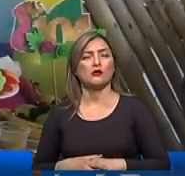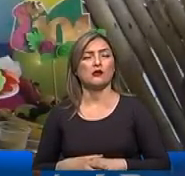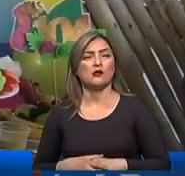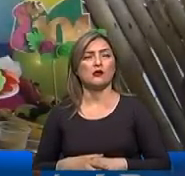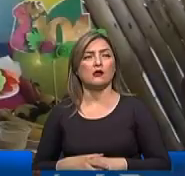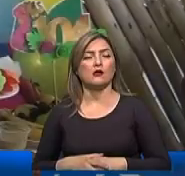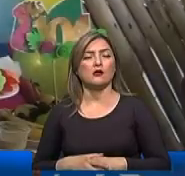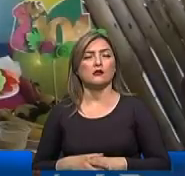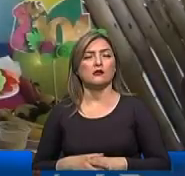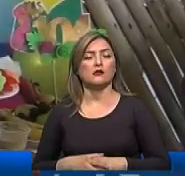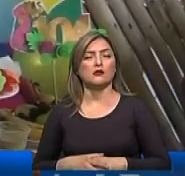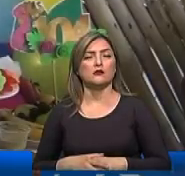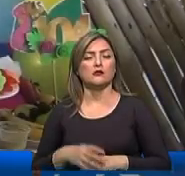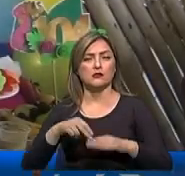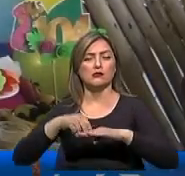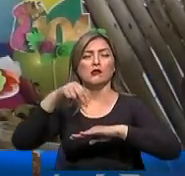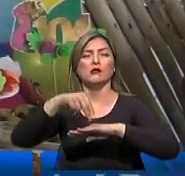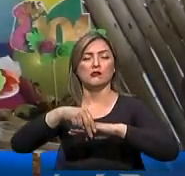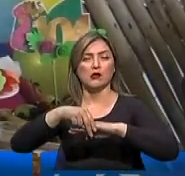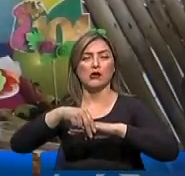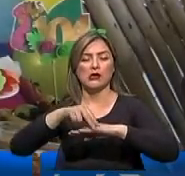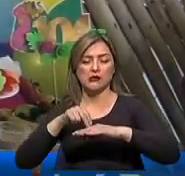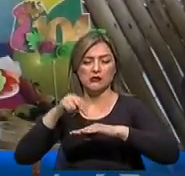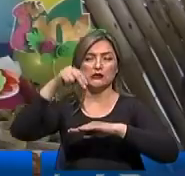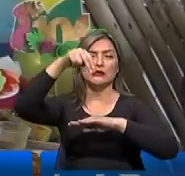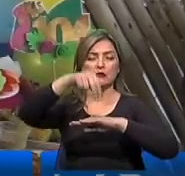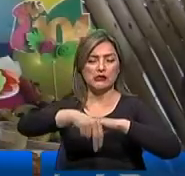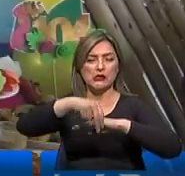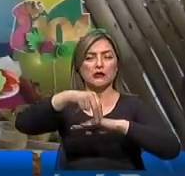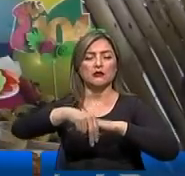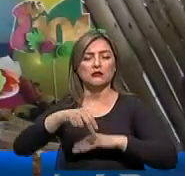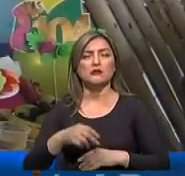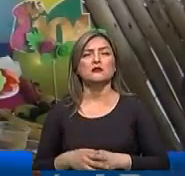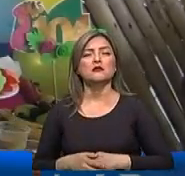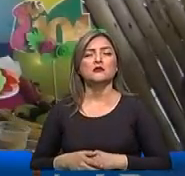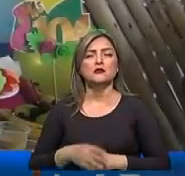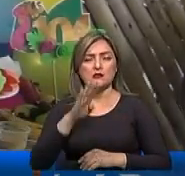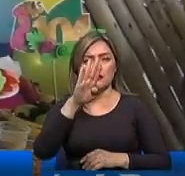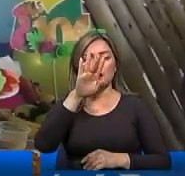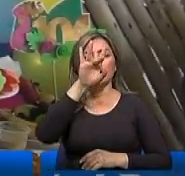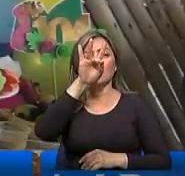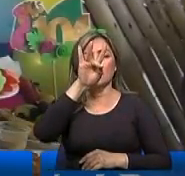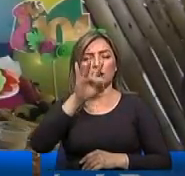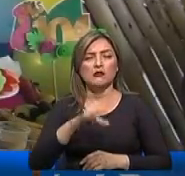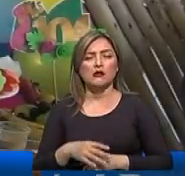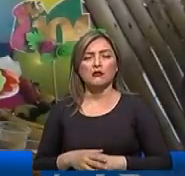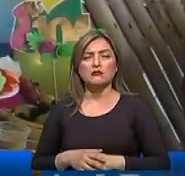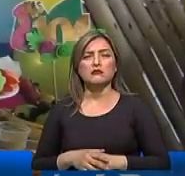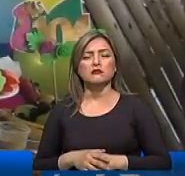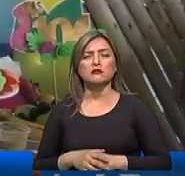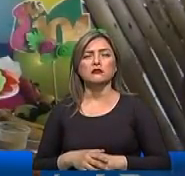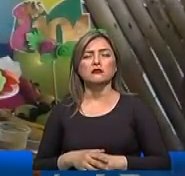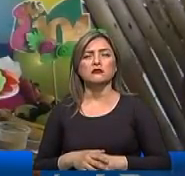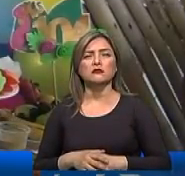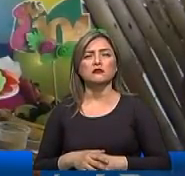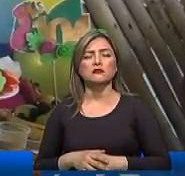Estos nietos hemos logrado tener ya, darle a ella bisnietos en un total de 48 bisnietos.